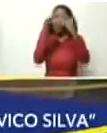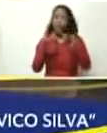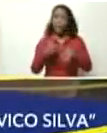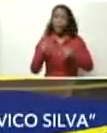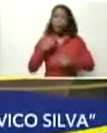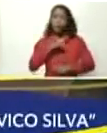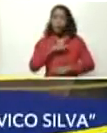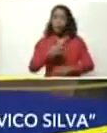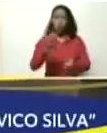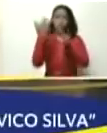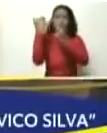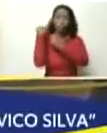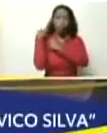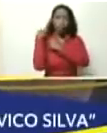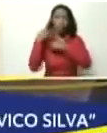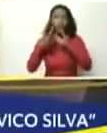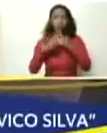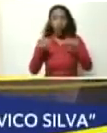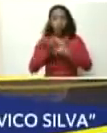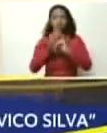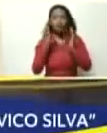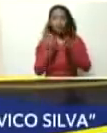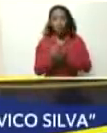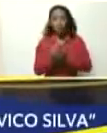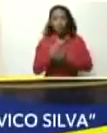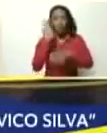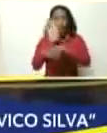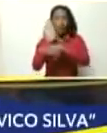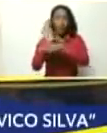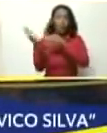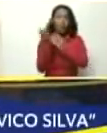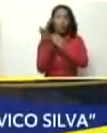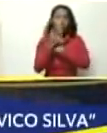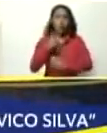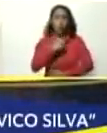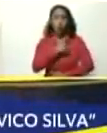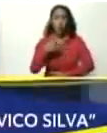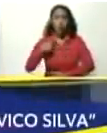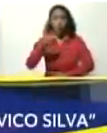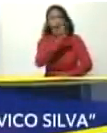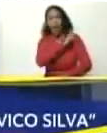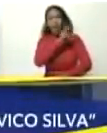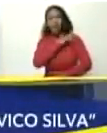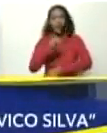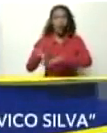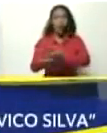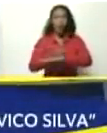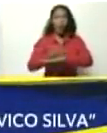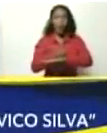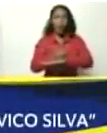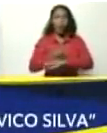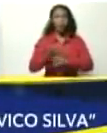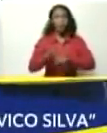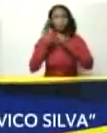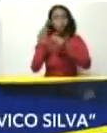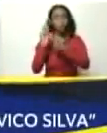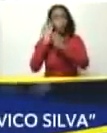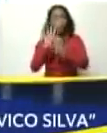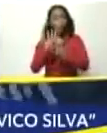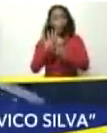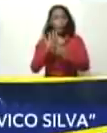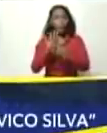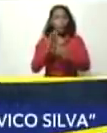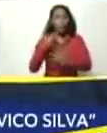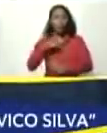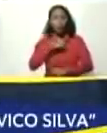nosotros somos responsables de que todo el mundo se esté protegiendo. Yo quisiera que el jefe de gobierno pues le diera sus impresiones, y que aquí